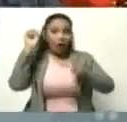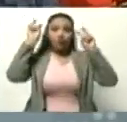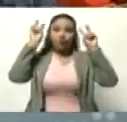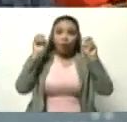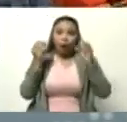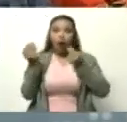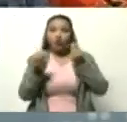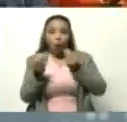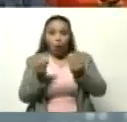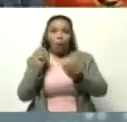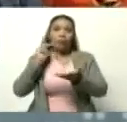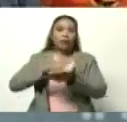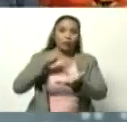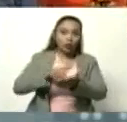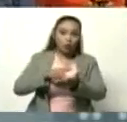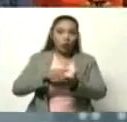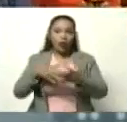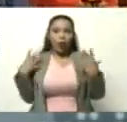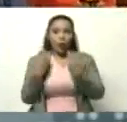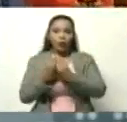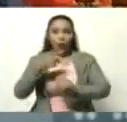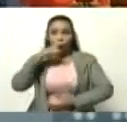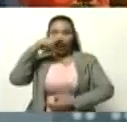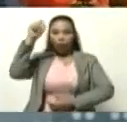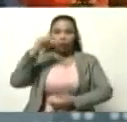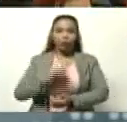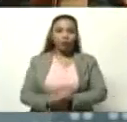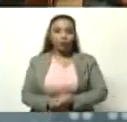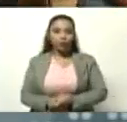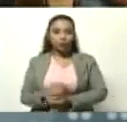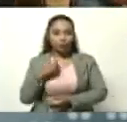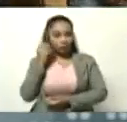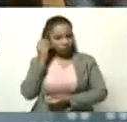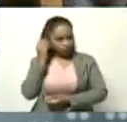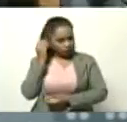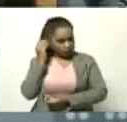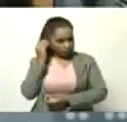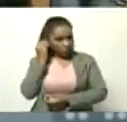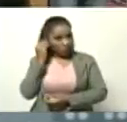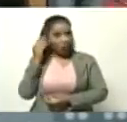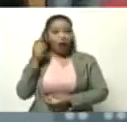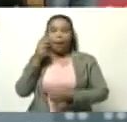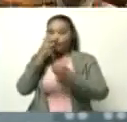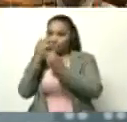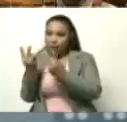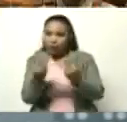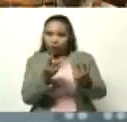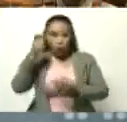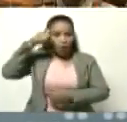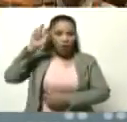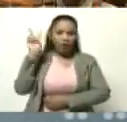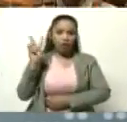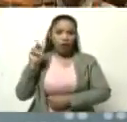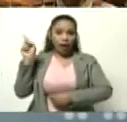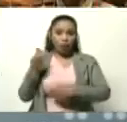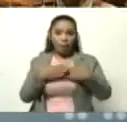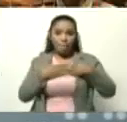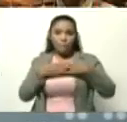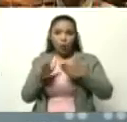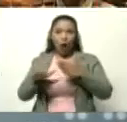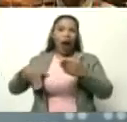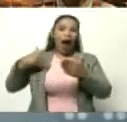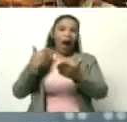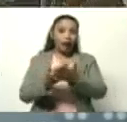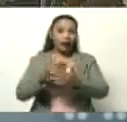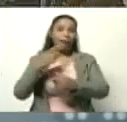militante del compañero nicolás maduro invitación al pueblo de venezuela porque es importante recordarles que esto estará abierto hasta el día de mañana